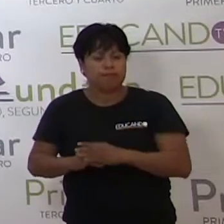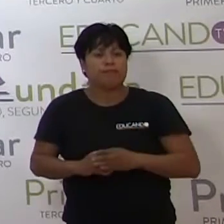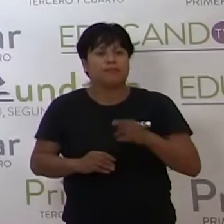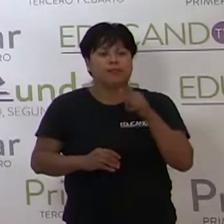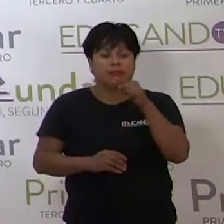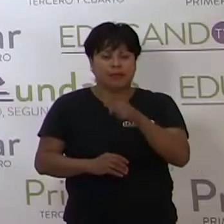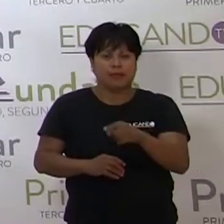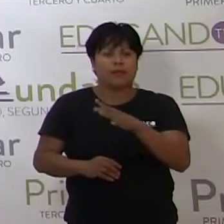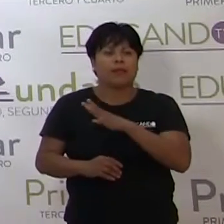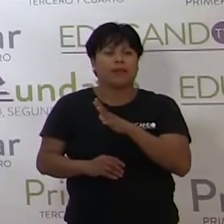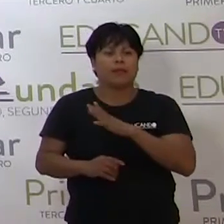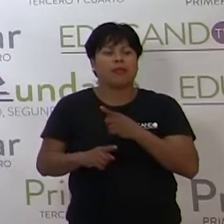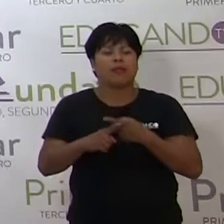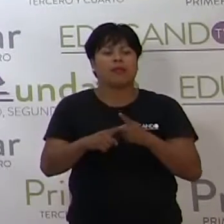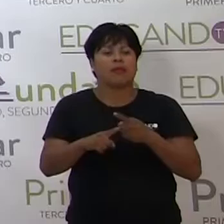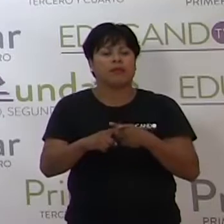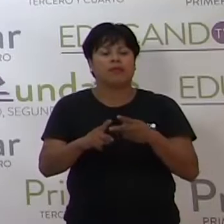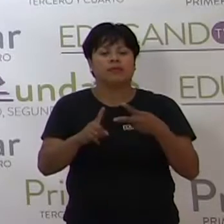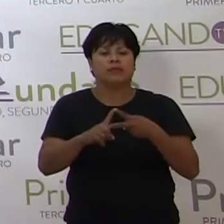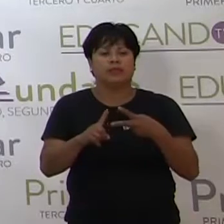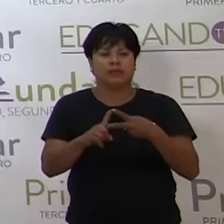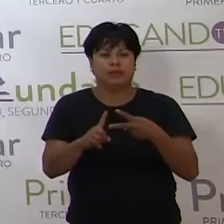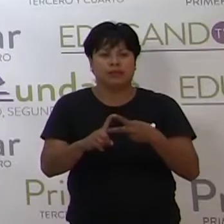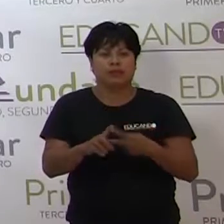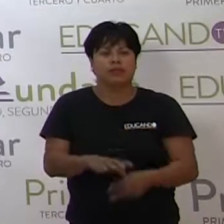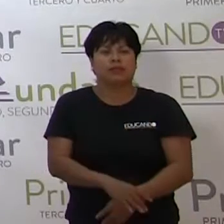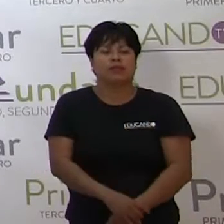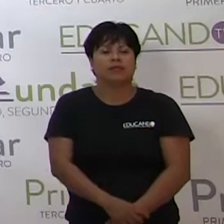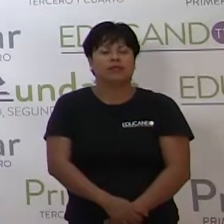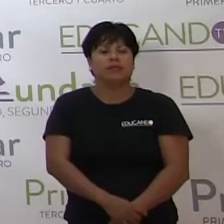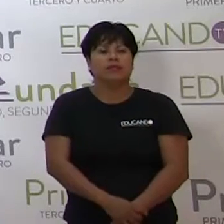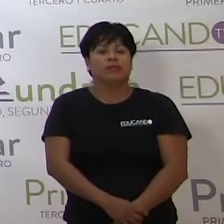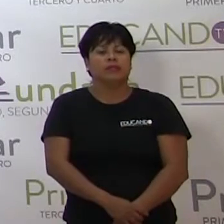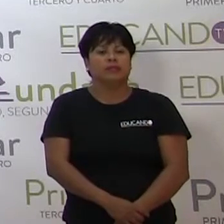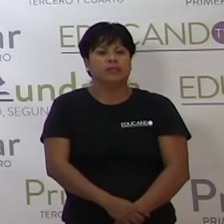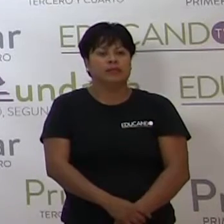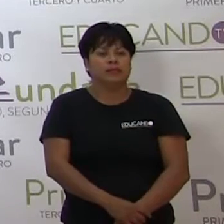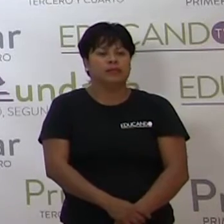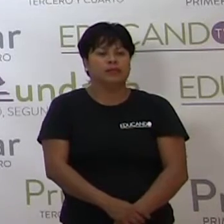entran las identidades trigonométricas.